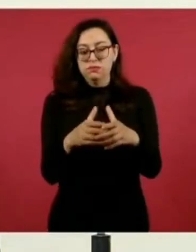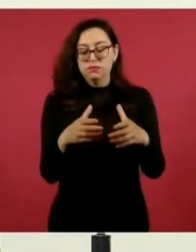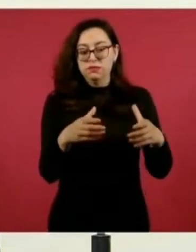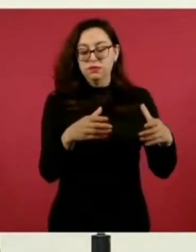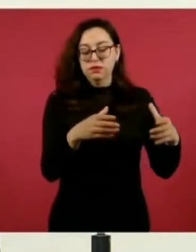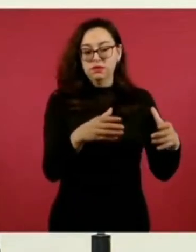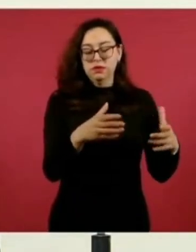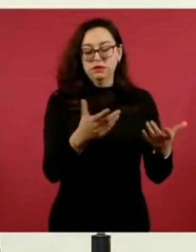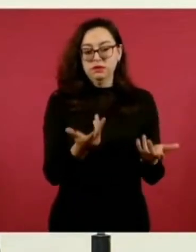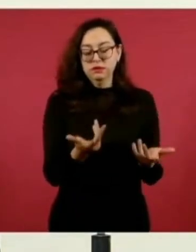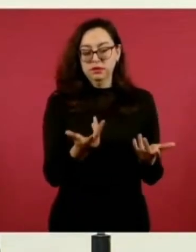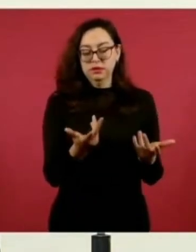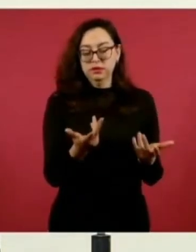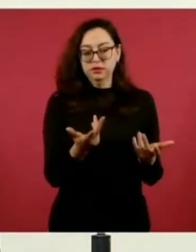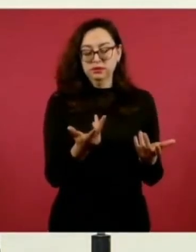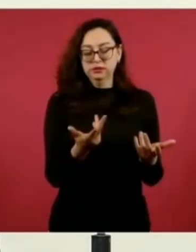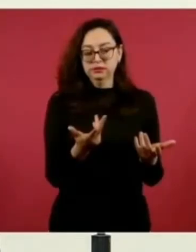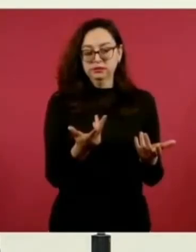y